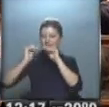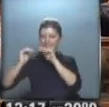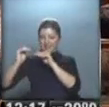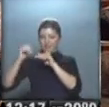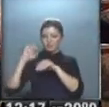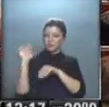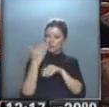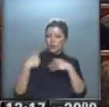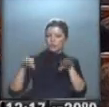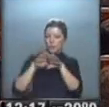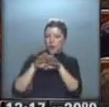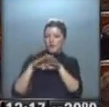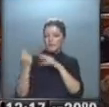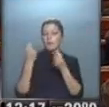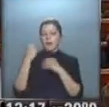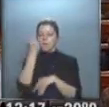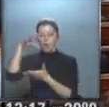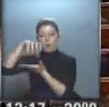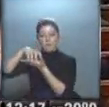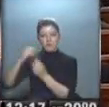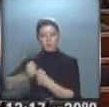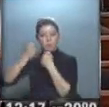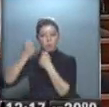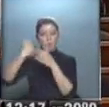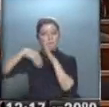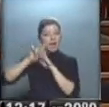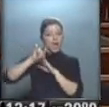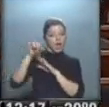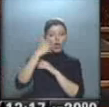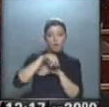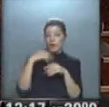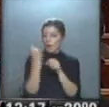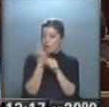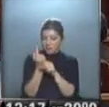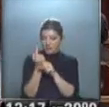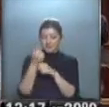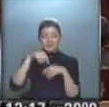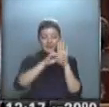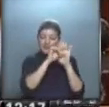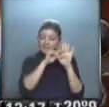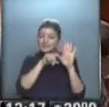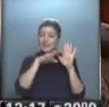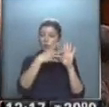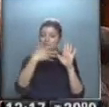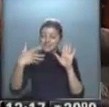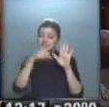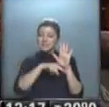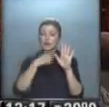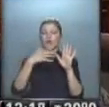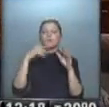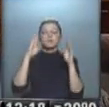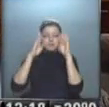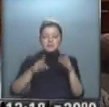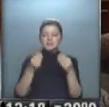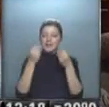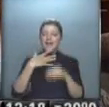el mercado y que no permita que otros tomen la palabra, y por lo tanto busca en ese artículo 45 garantizar la